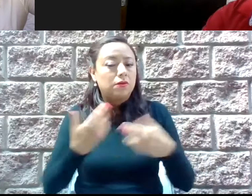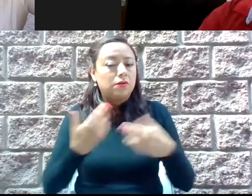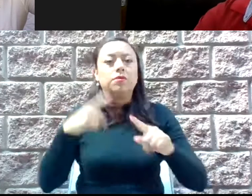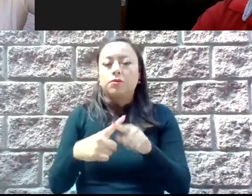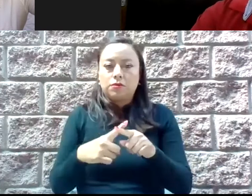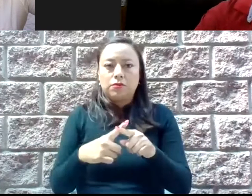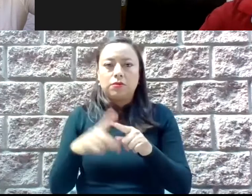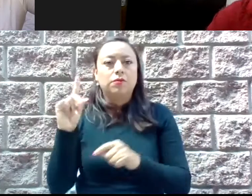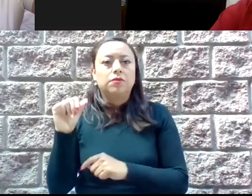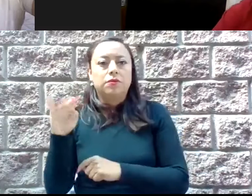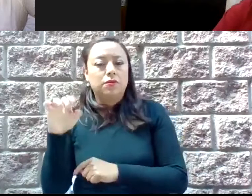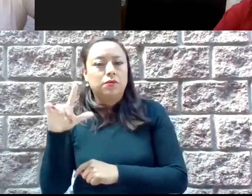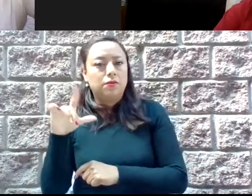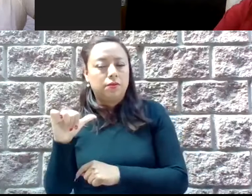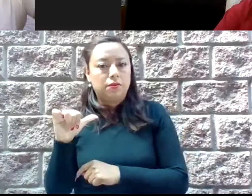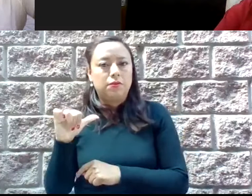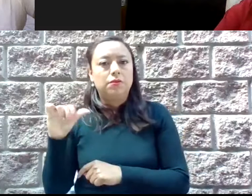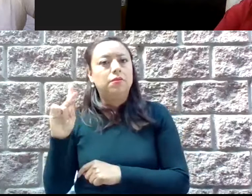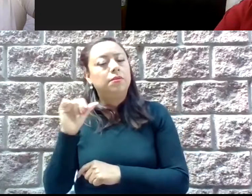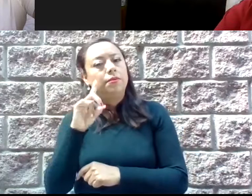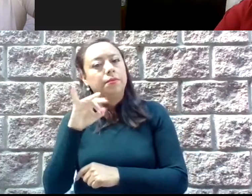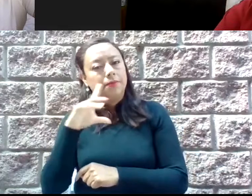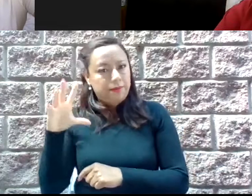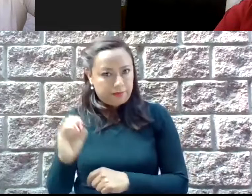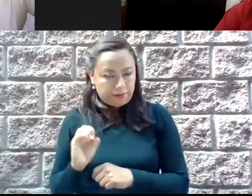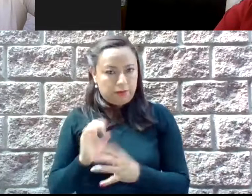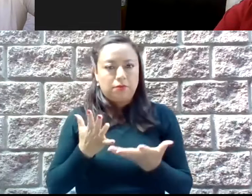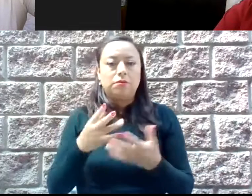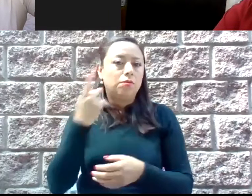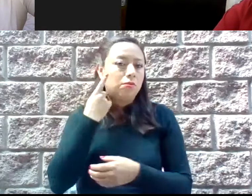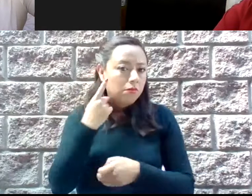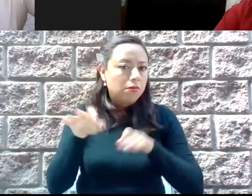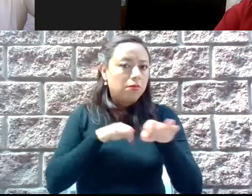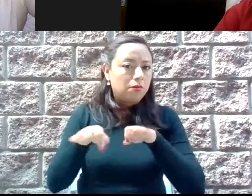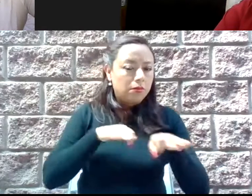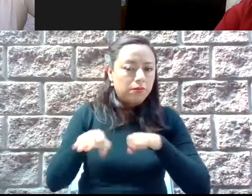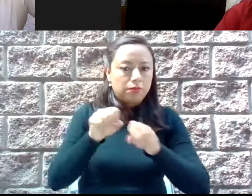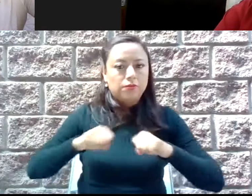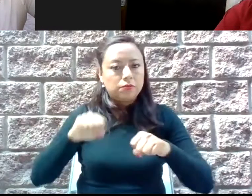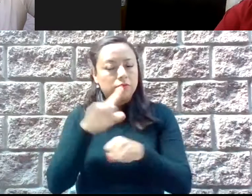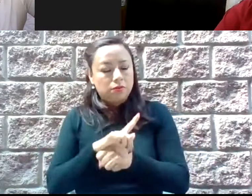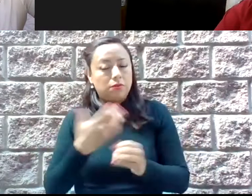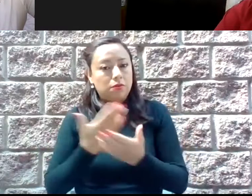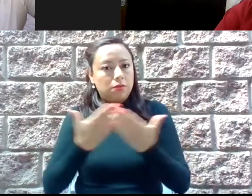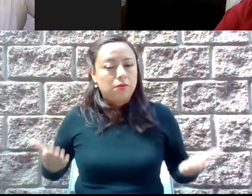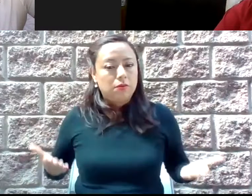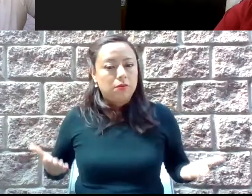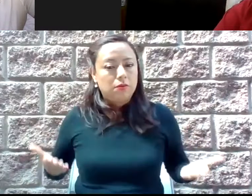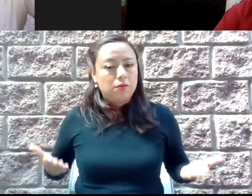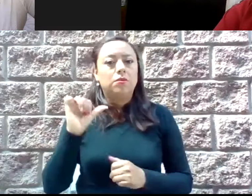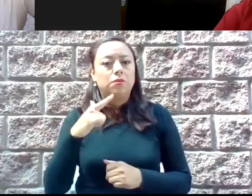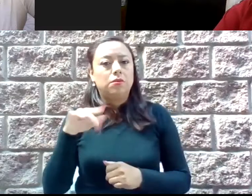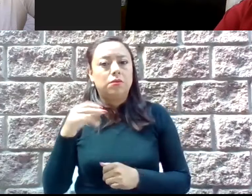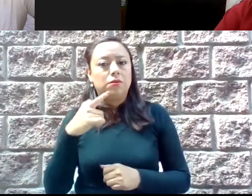Sánchez. En el mérito cívico-político, laboral o social, el galardonado es Ángel Enrique Ducuy